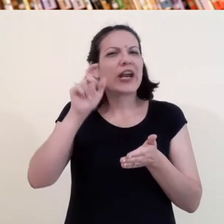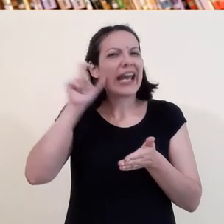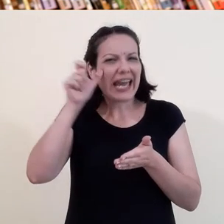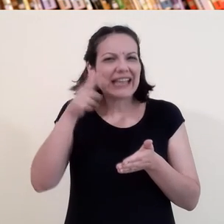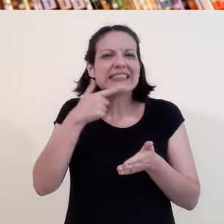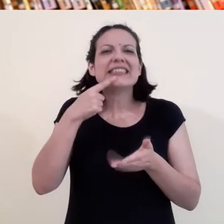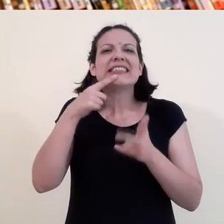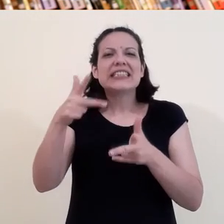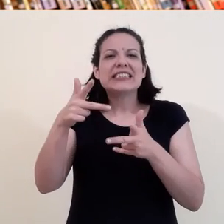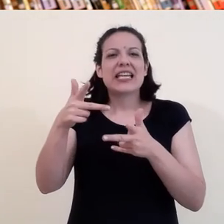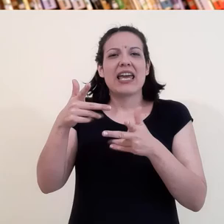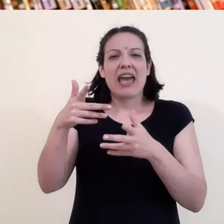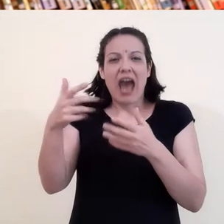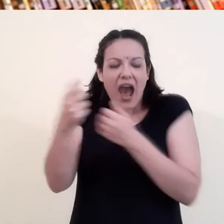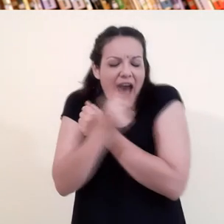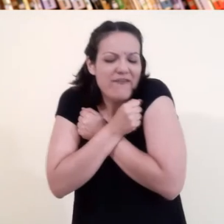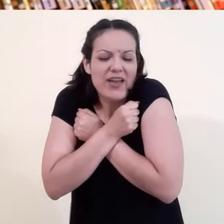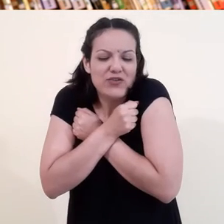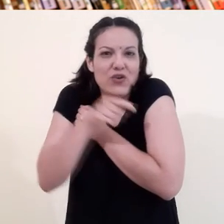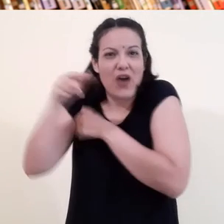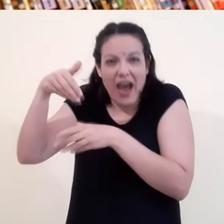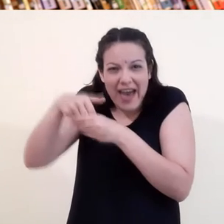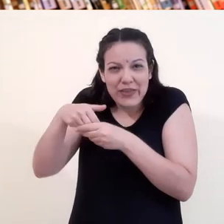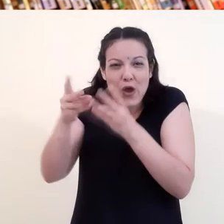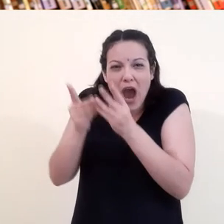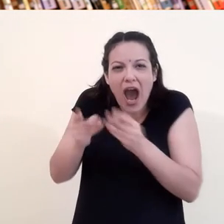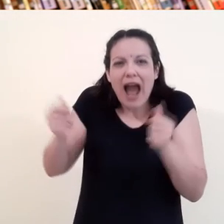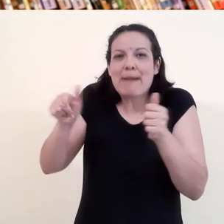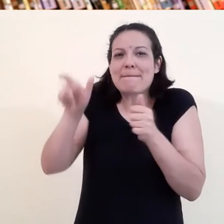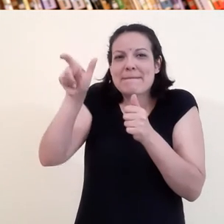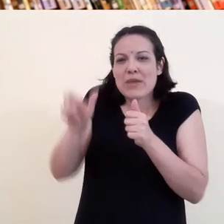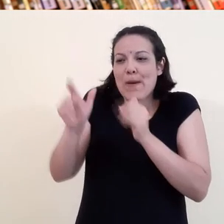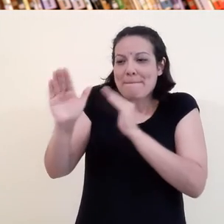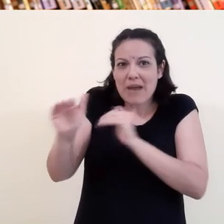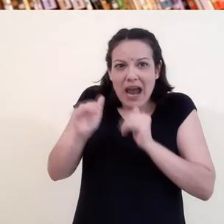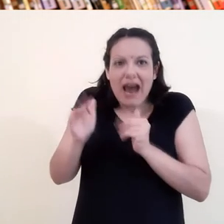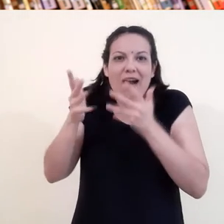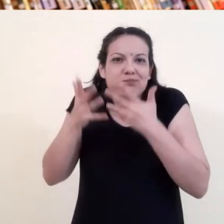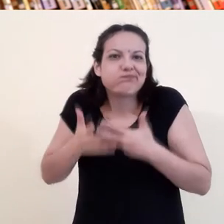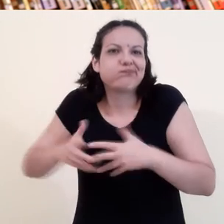que fue Borges que dice, encontrar en el abrazo el alma de alguien parecida.